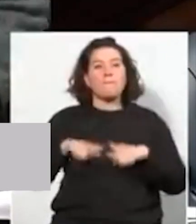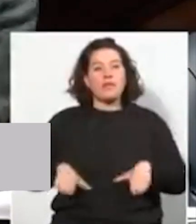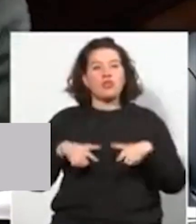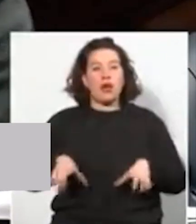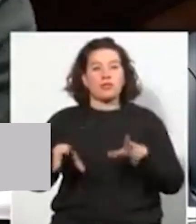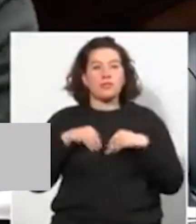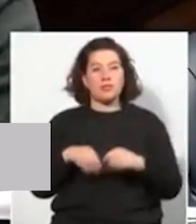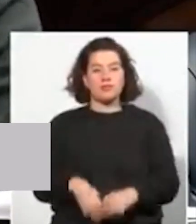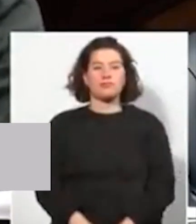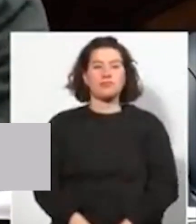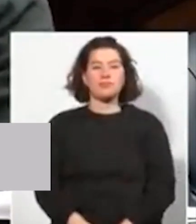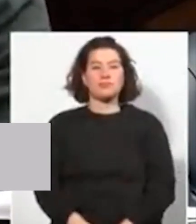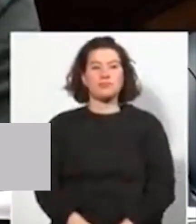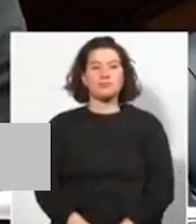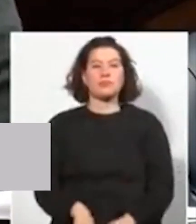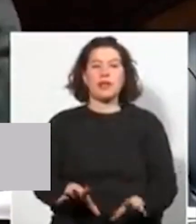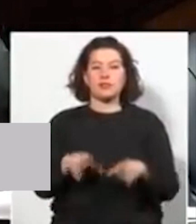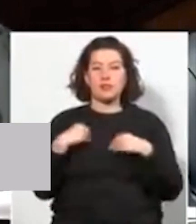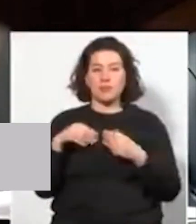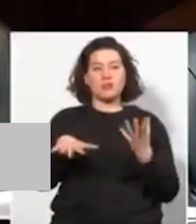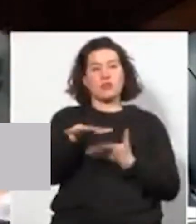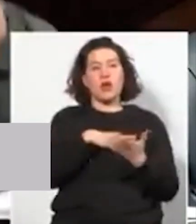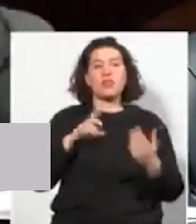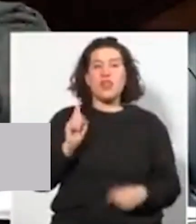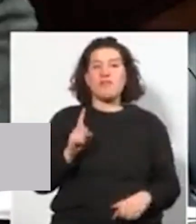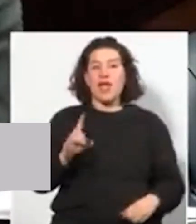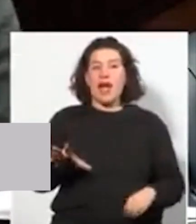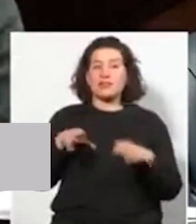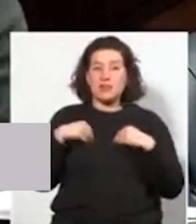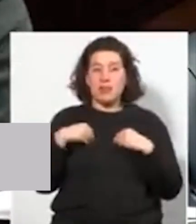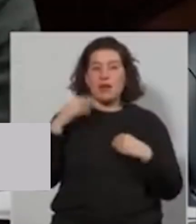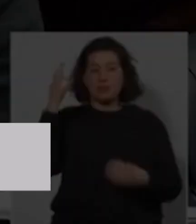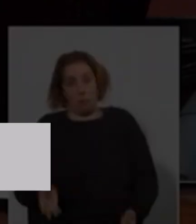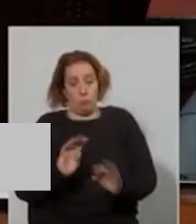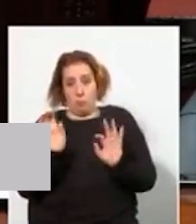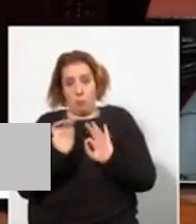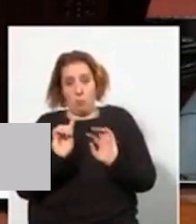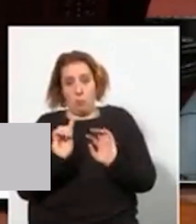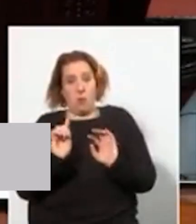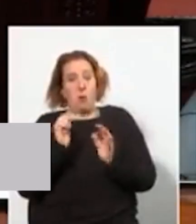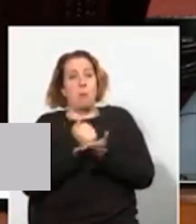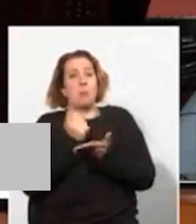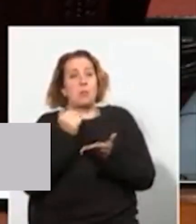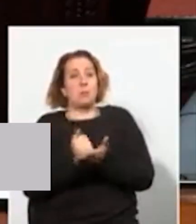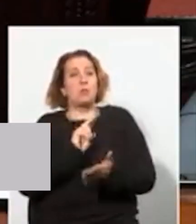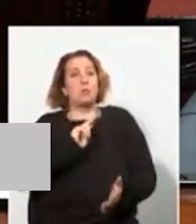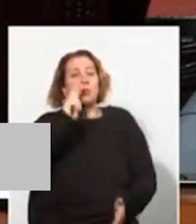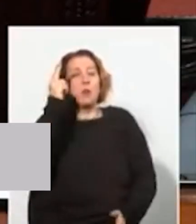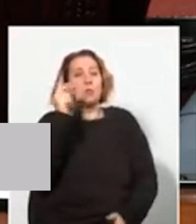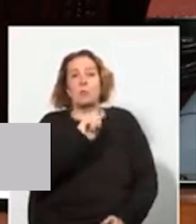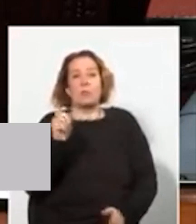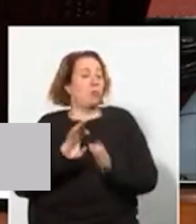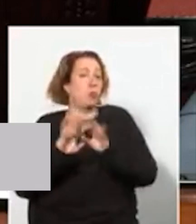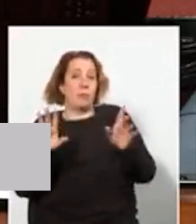cargo de esa situación. Se tiene que hacer cargo frente al Senado de la República. El pasaporte uruguayo no lo